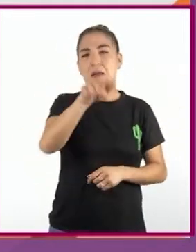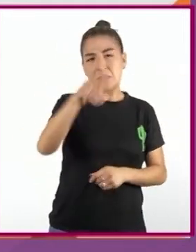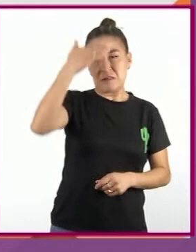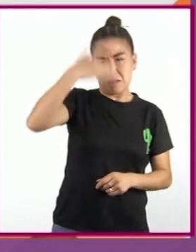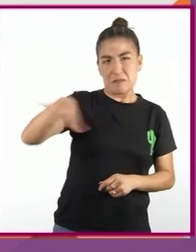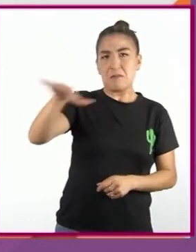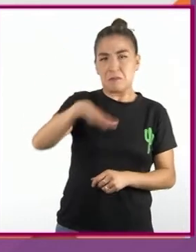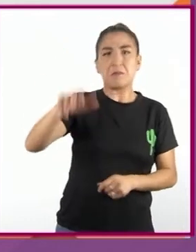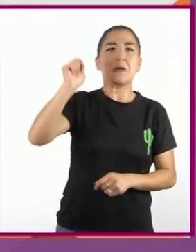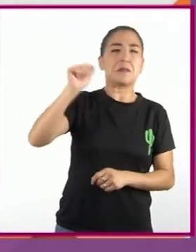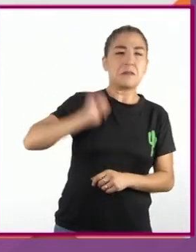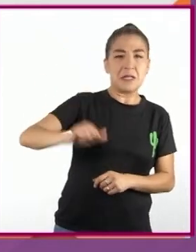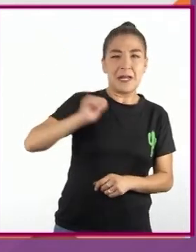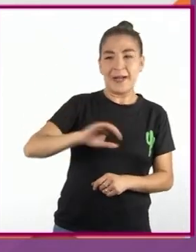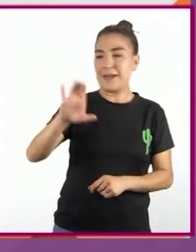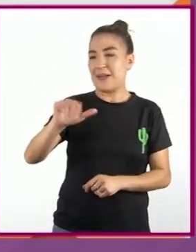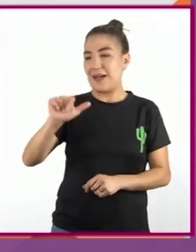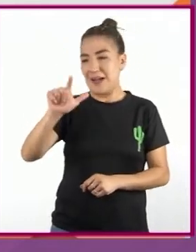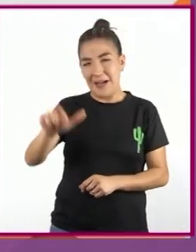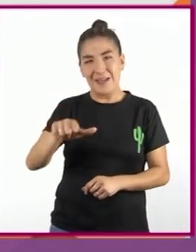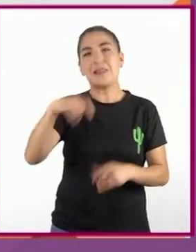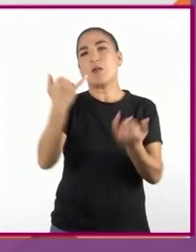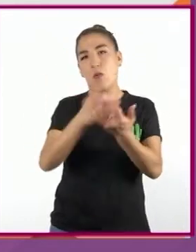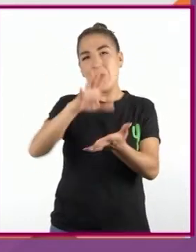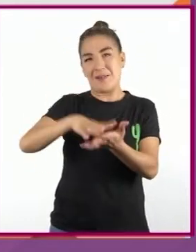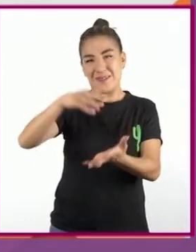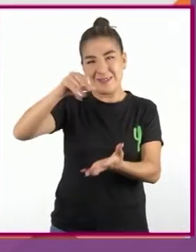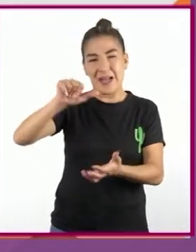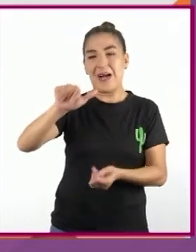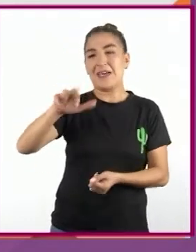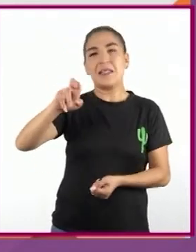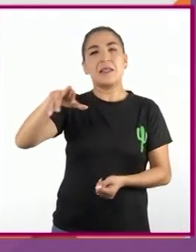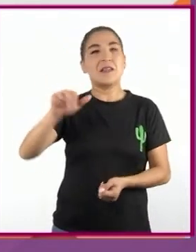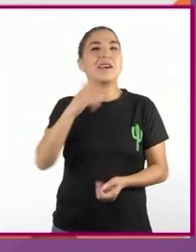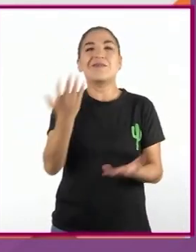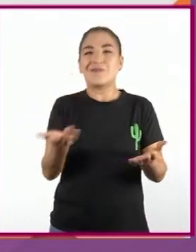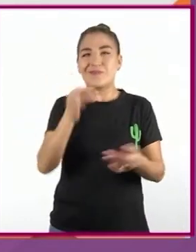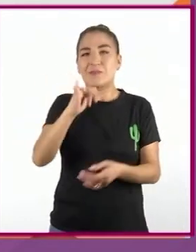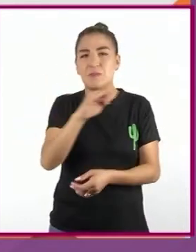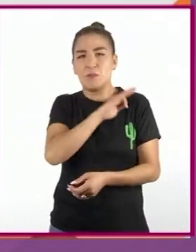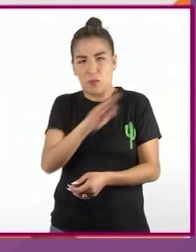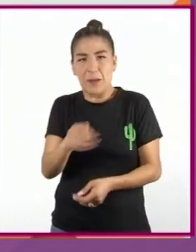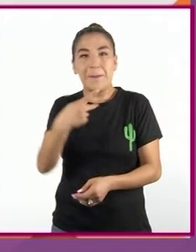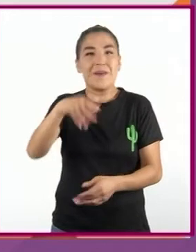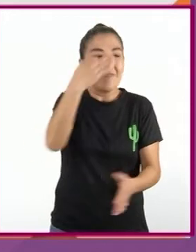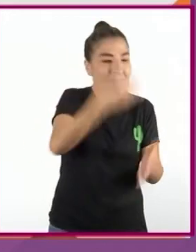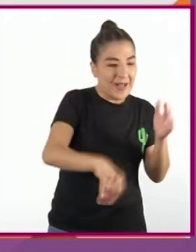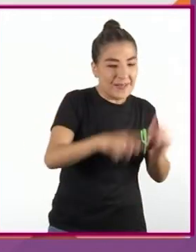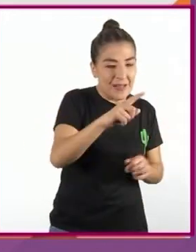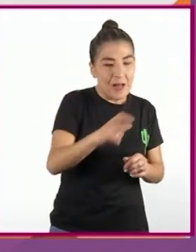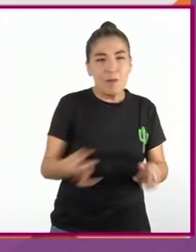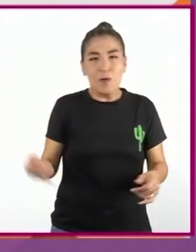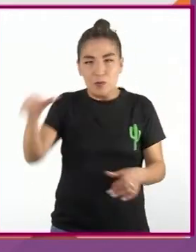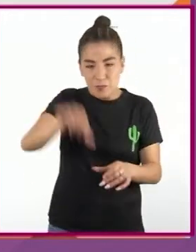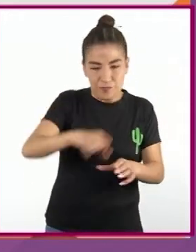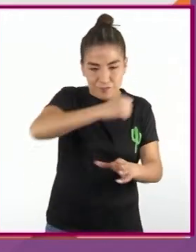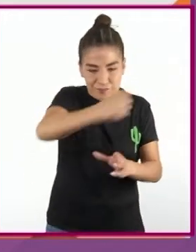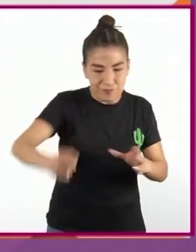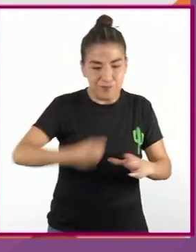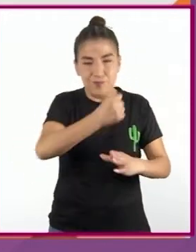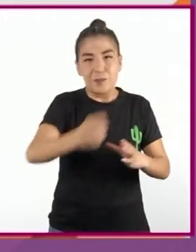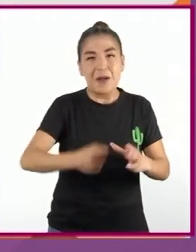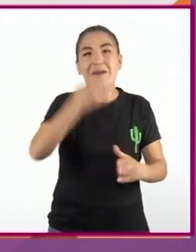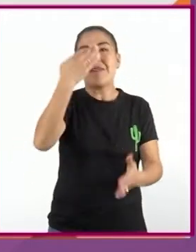la arena, la falta de agua en la región les impidió el utilizar las argamasa con la que otros